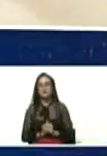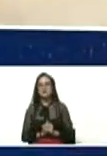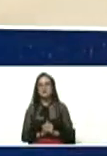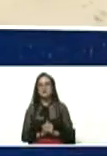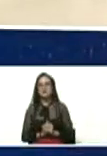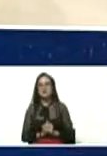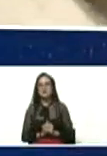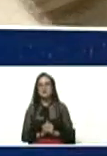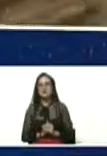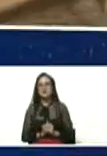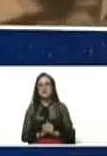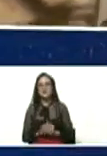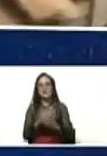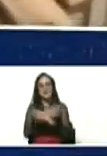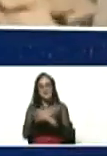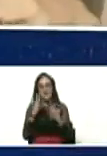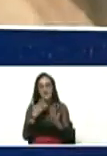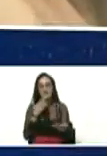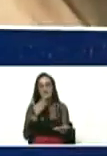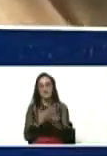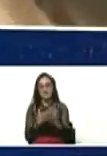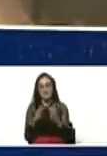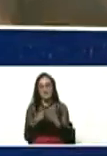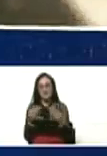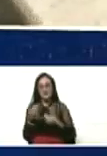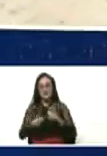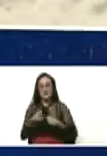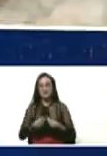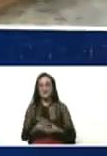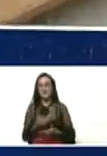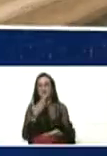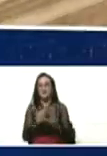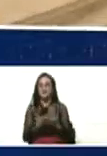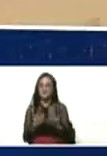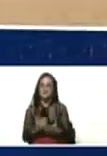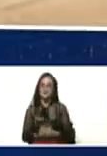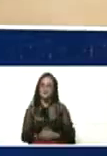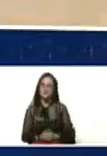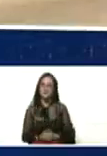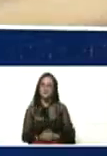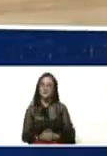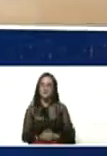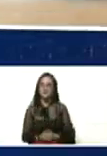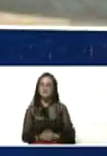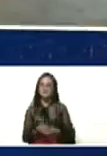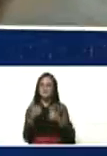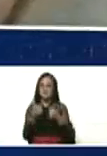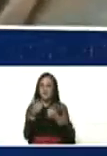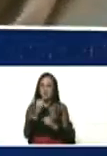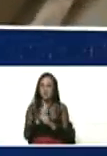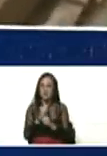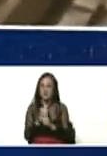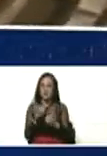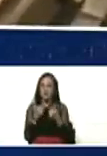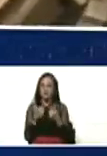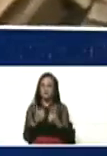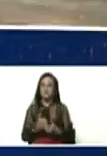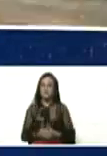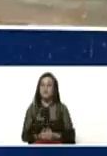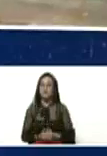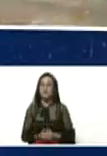Chócala ahí. Los felicito. Gracias por todo lo que están haciendo. Gracias, gracias. Bueno, tremendo trabajo, Adrúbal, Angélica.